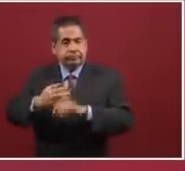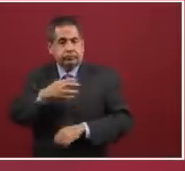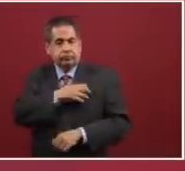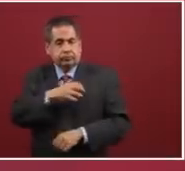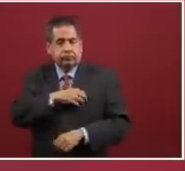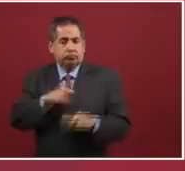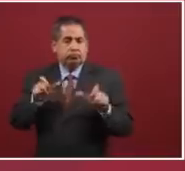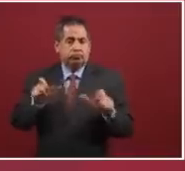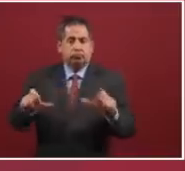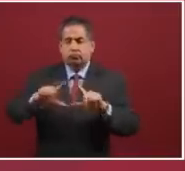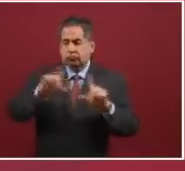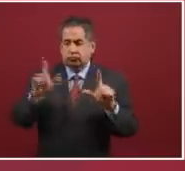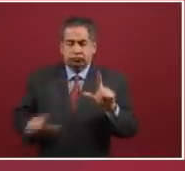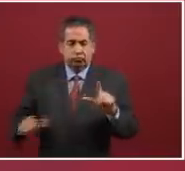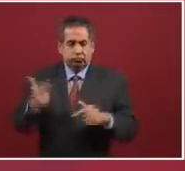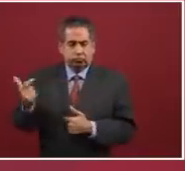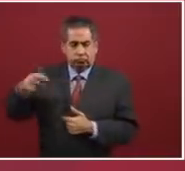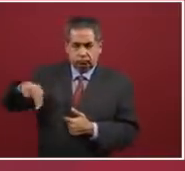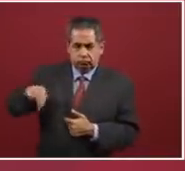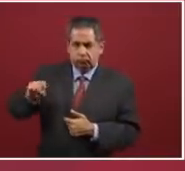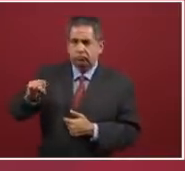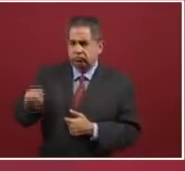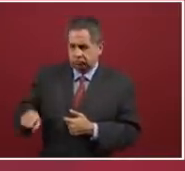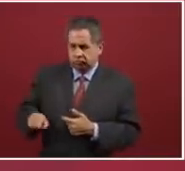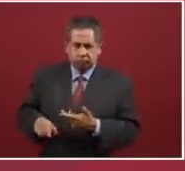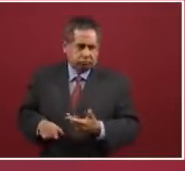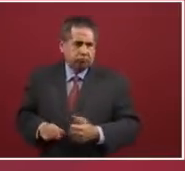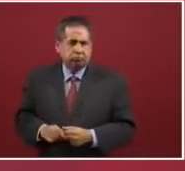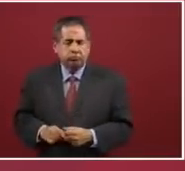la Guardia Nacional.